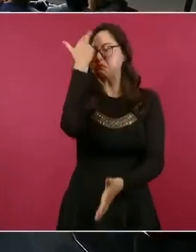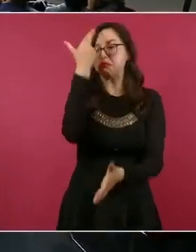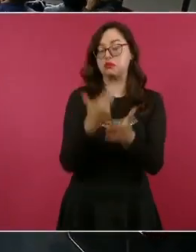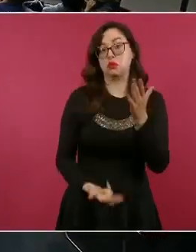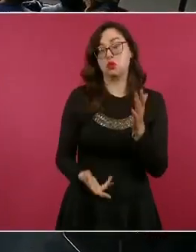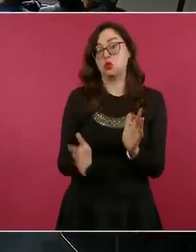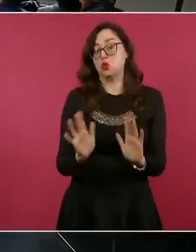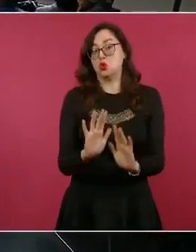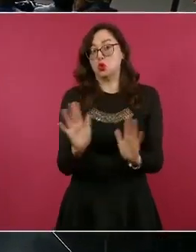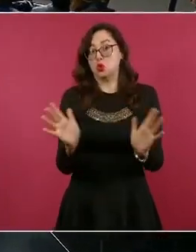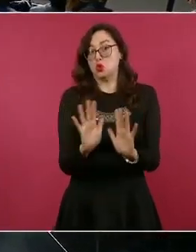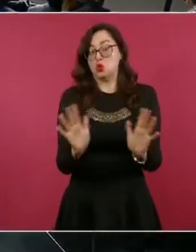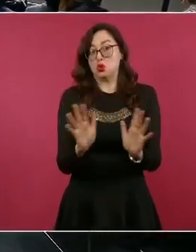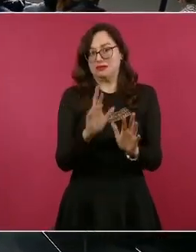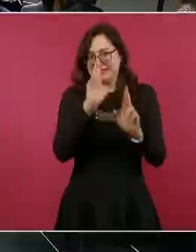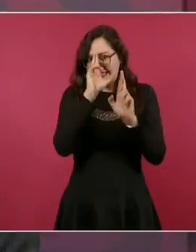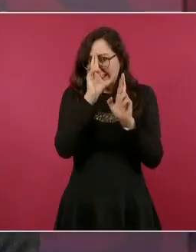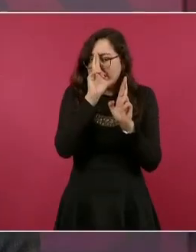Entonces,